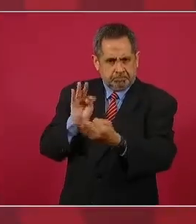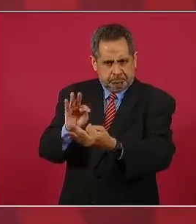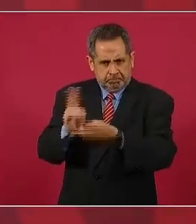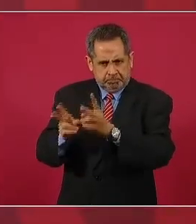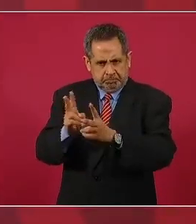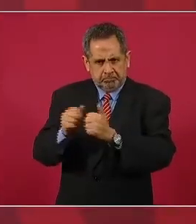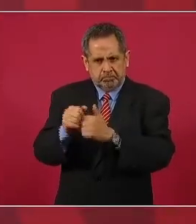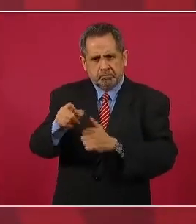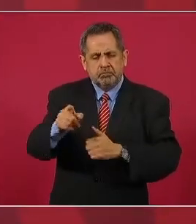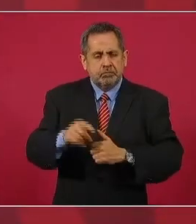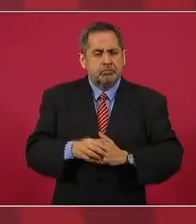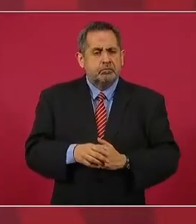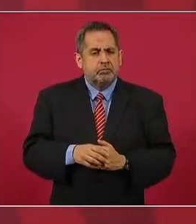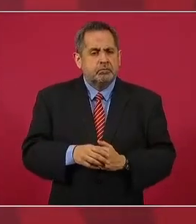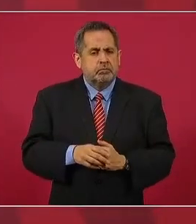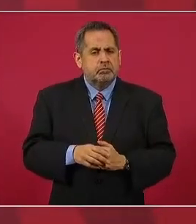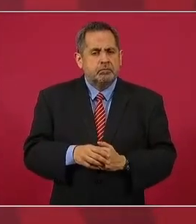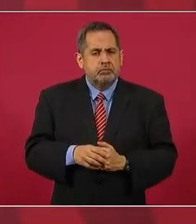y que